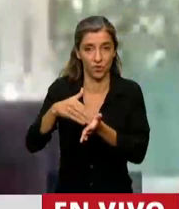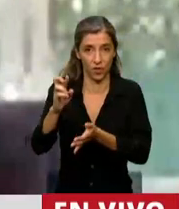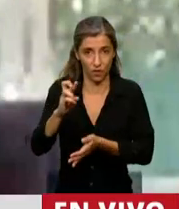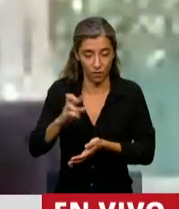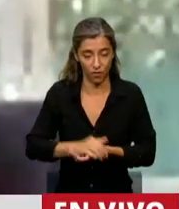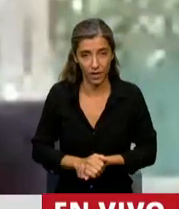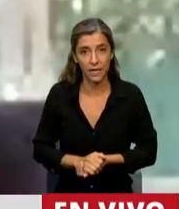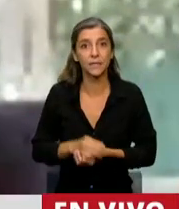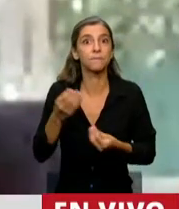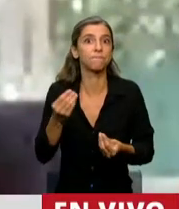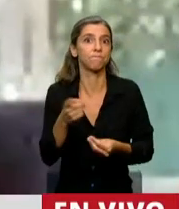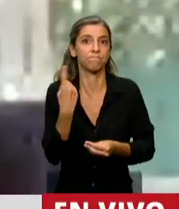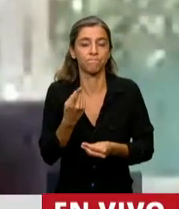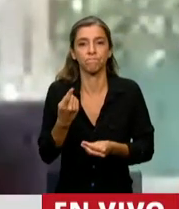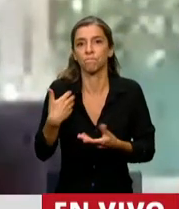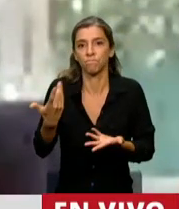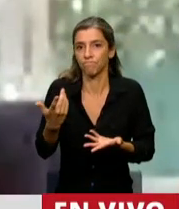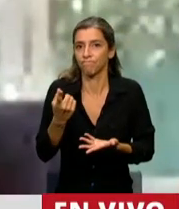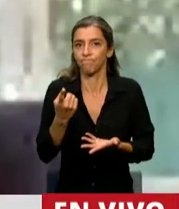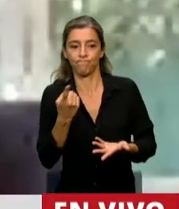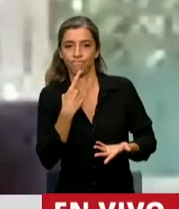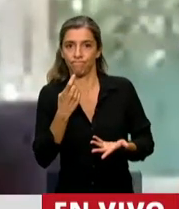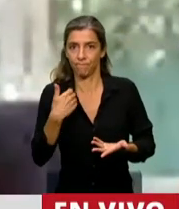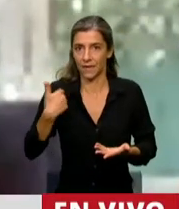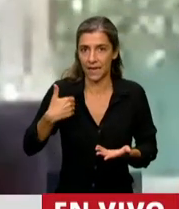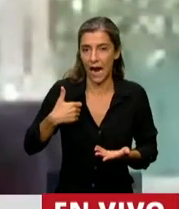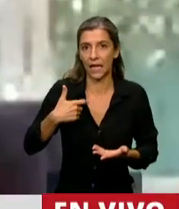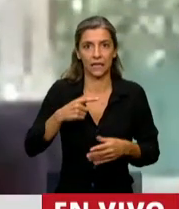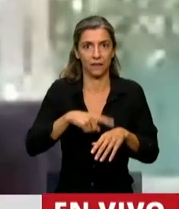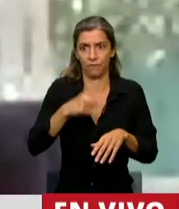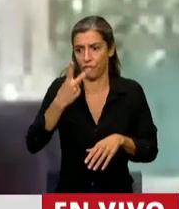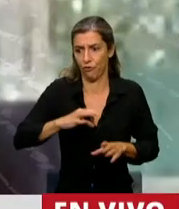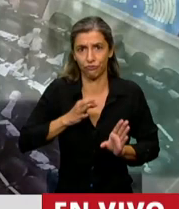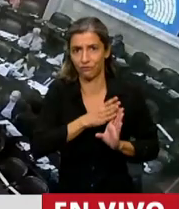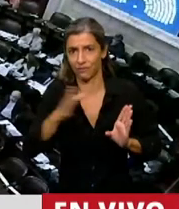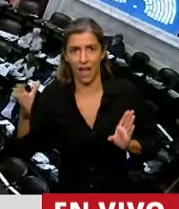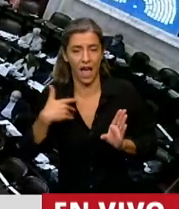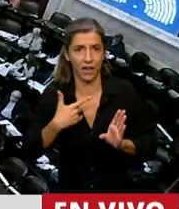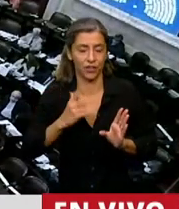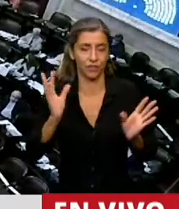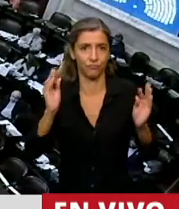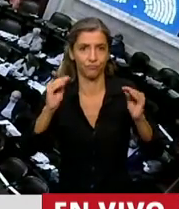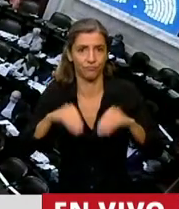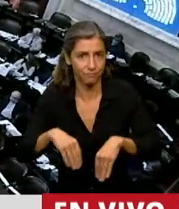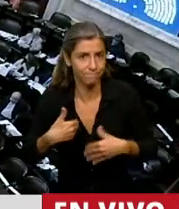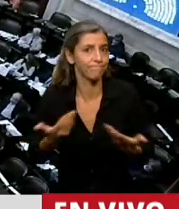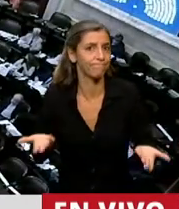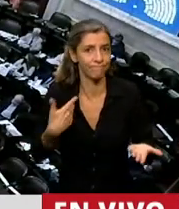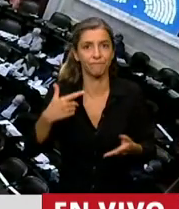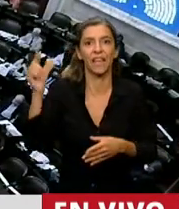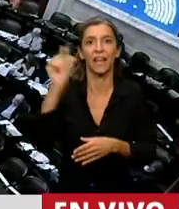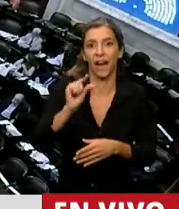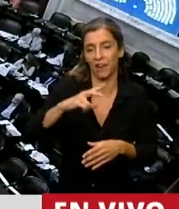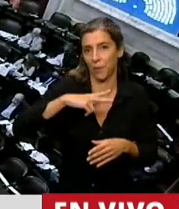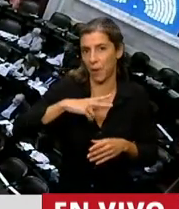resultó aquel proceso que el camino hacia la insolvencia del país se recorrió en apenas 2 años, agotando el acceso al crédito privado.